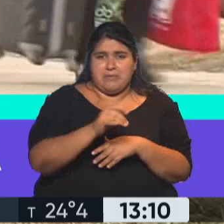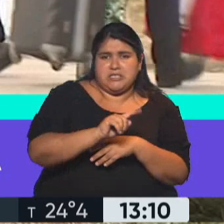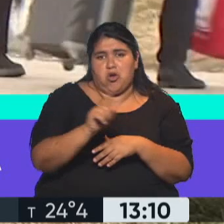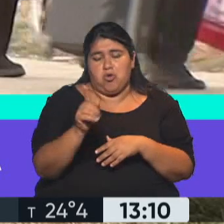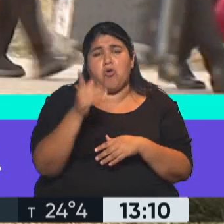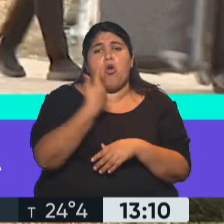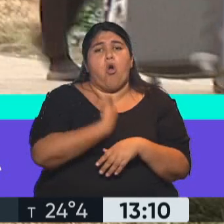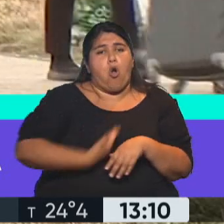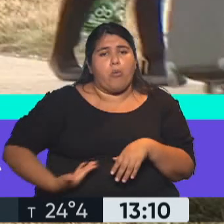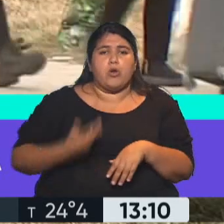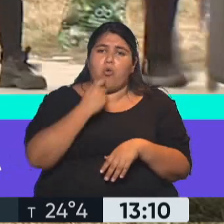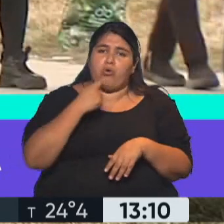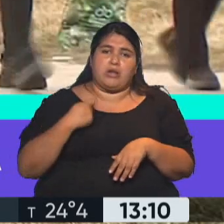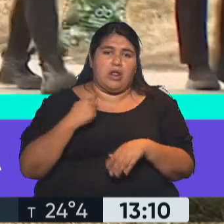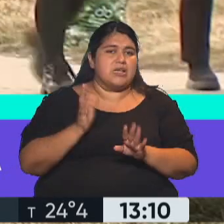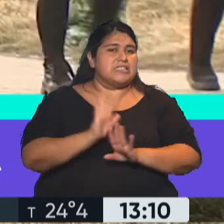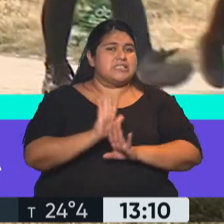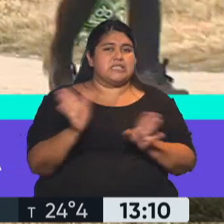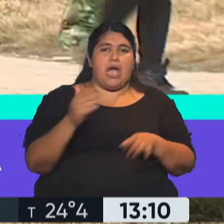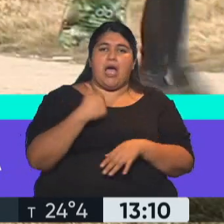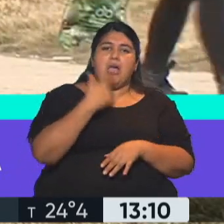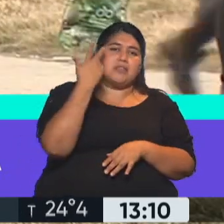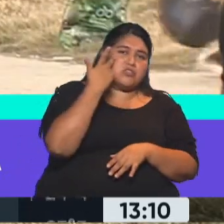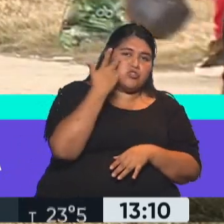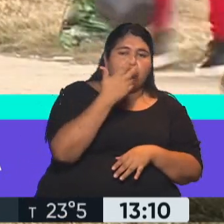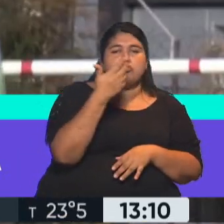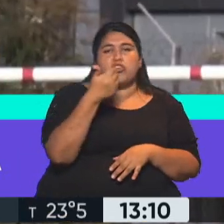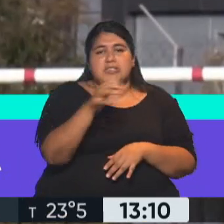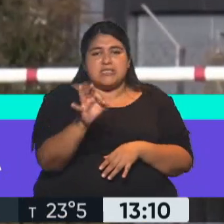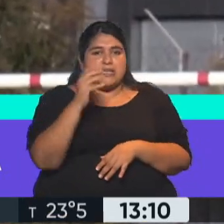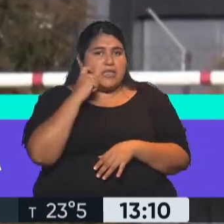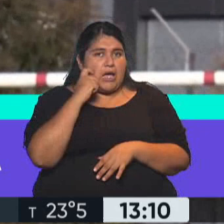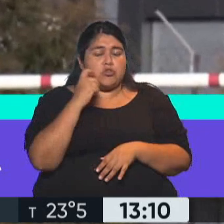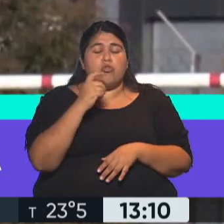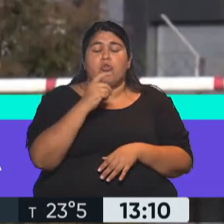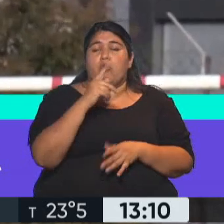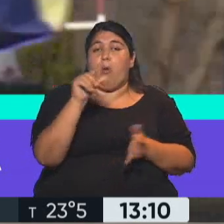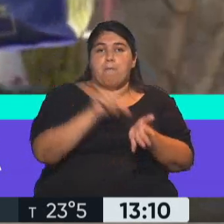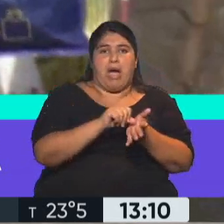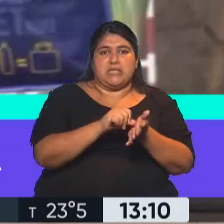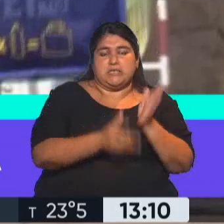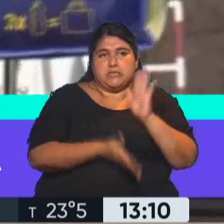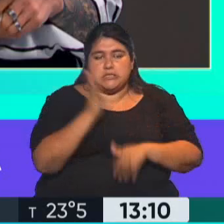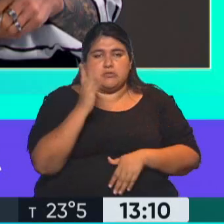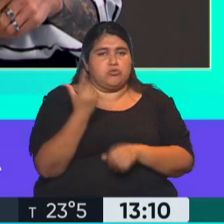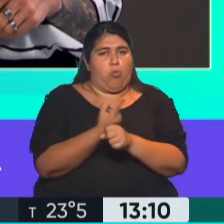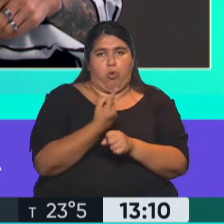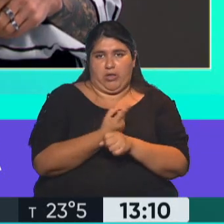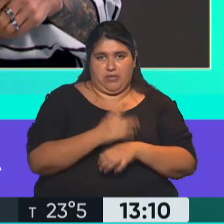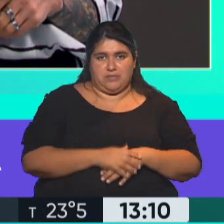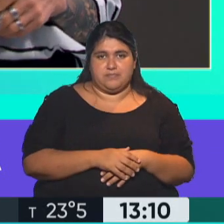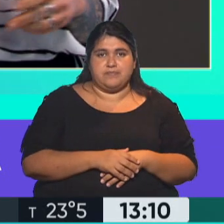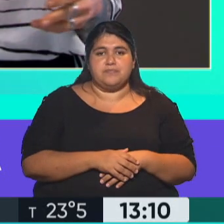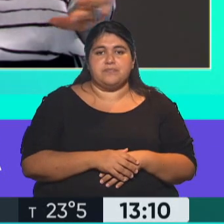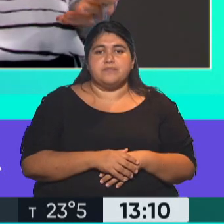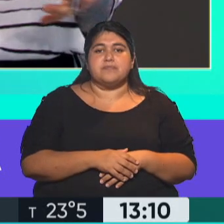pero el gobierno ucraniano ha prohibido a los hombres de entre 18 y 60 años abandonar el país. Ahora, Ignacio,